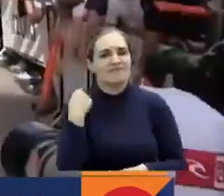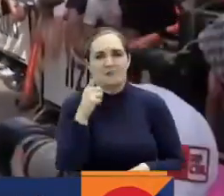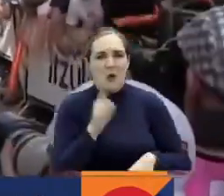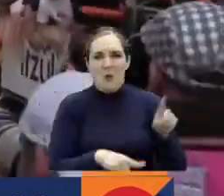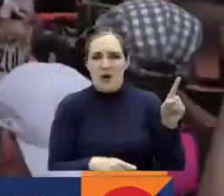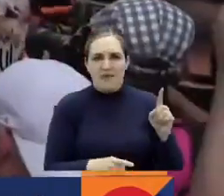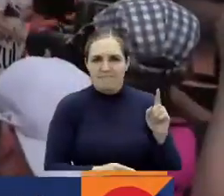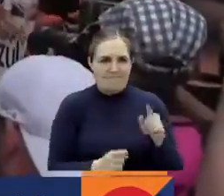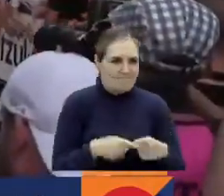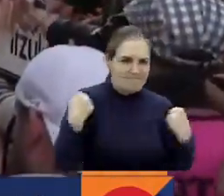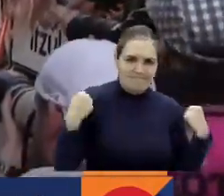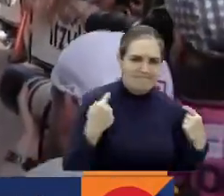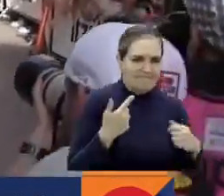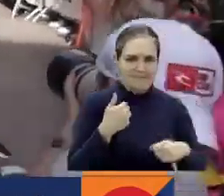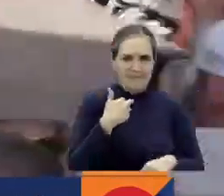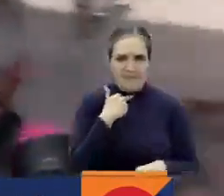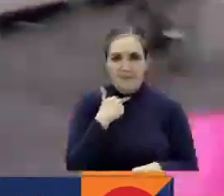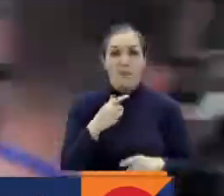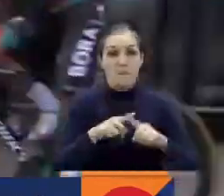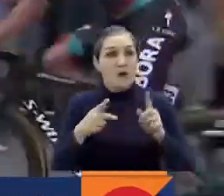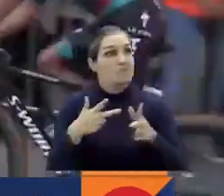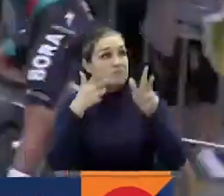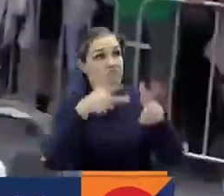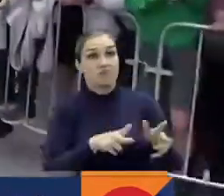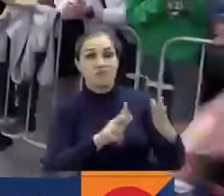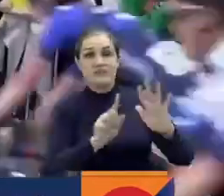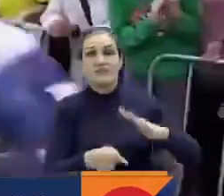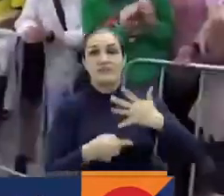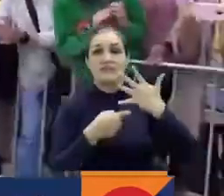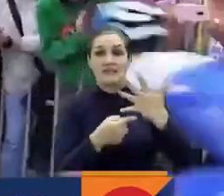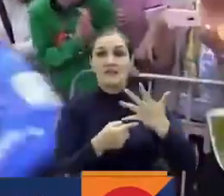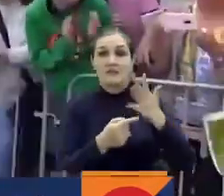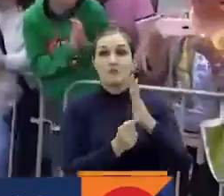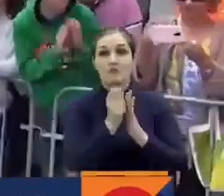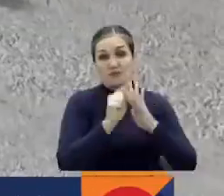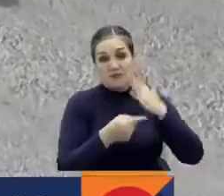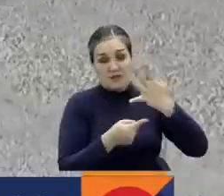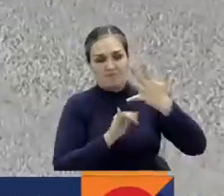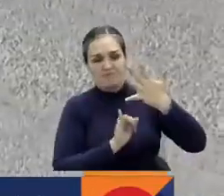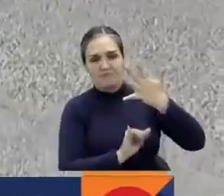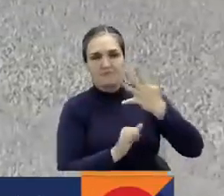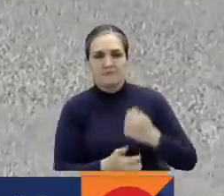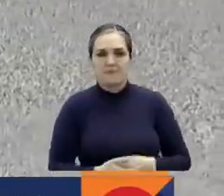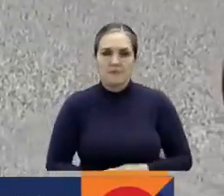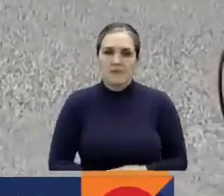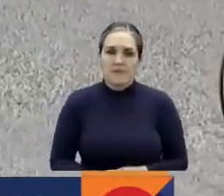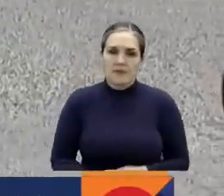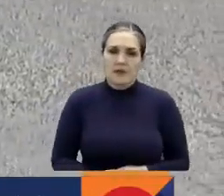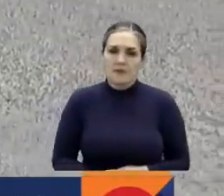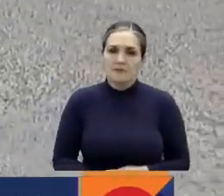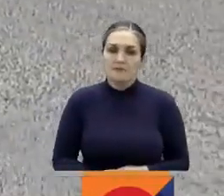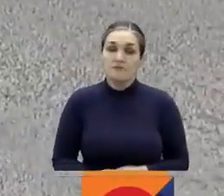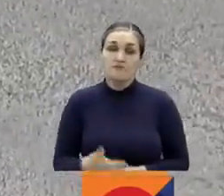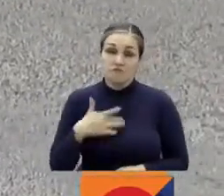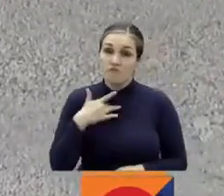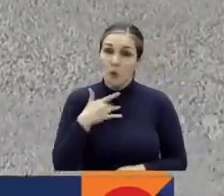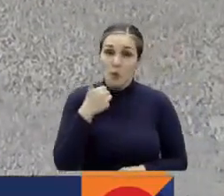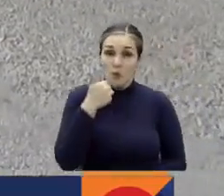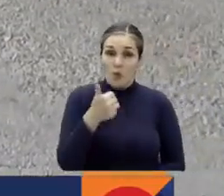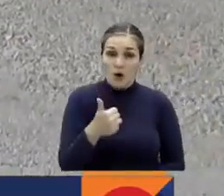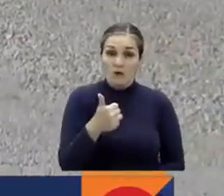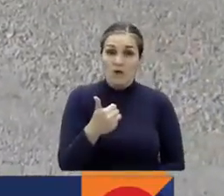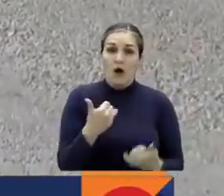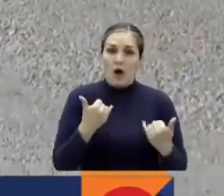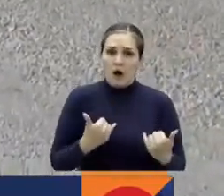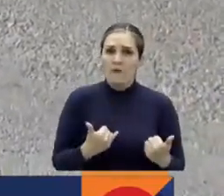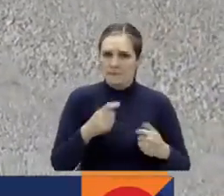en meta. Sin embargo, ascendió a la sexta casilla de la clasificación general. Deseo de lo mejor posible y bueno, vamos con buen